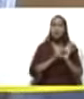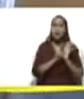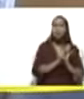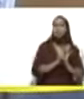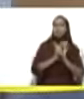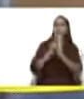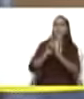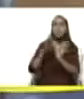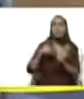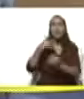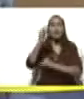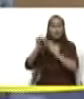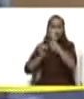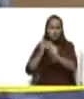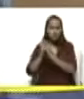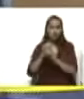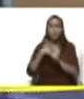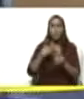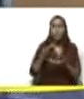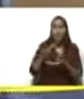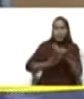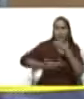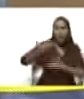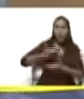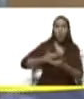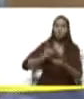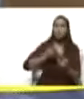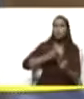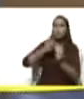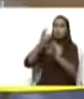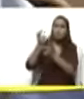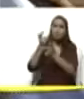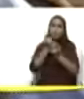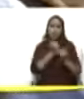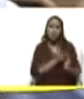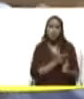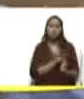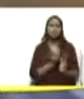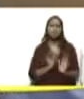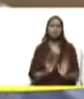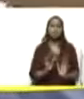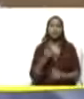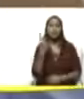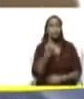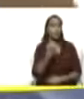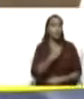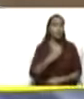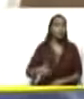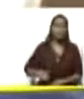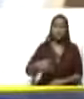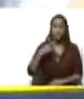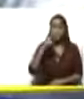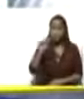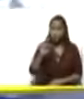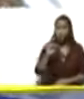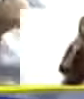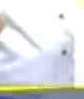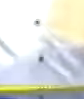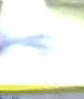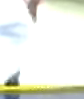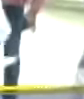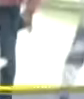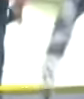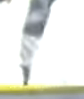esta visión de exportación a la que ha llamado, a la que ha reiterado también, no solo el presidente constitucional Nicolás Maduro, sino la